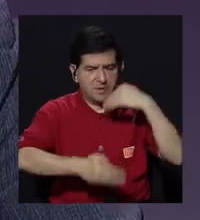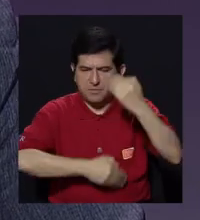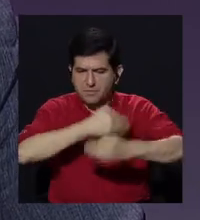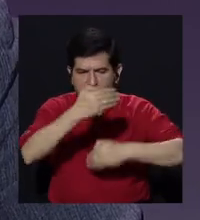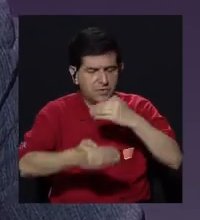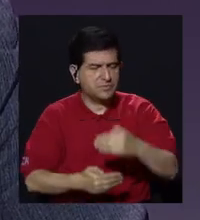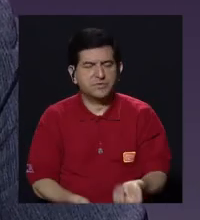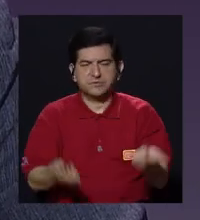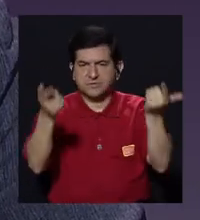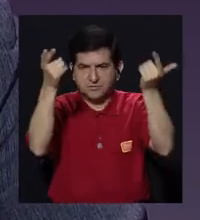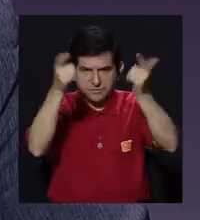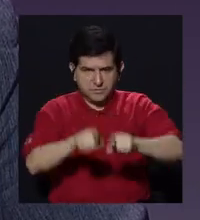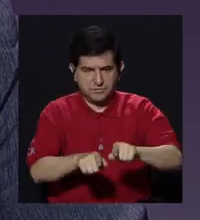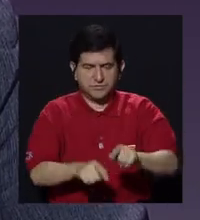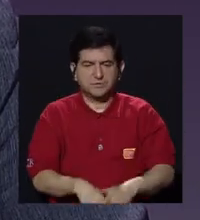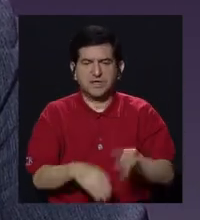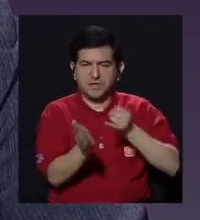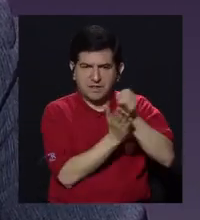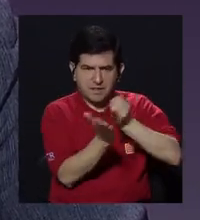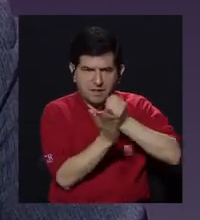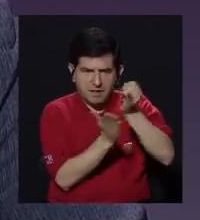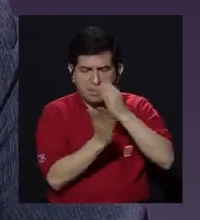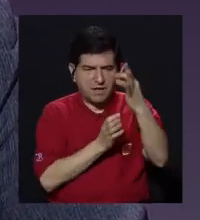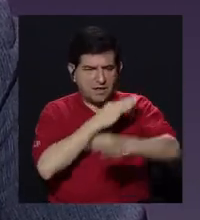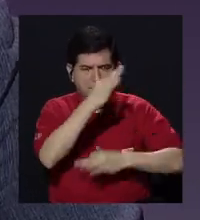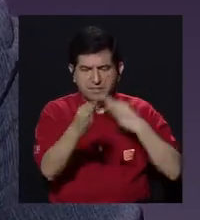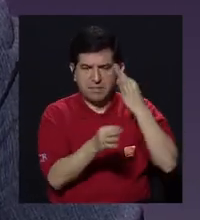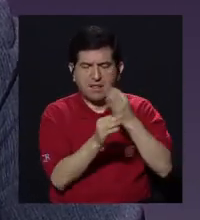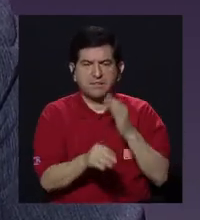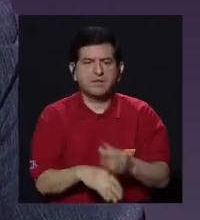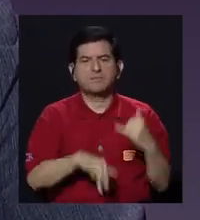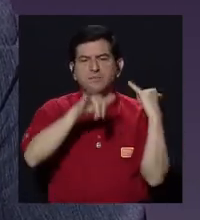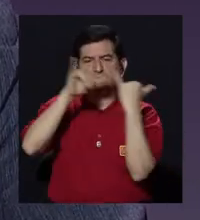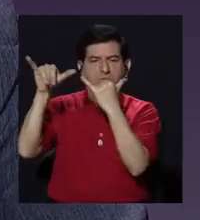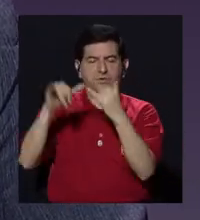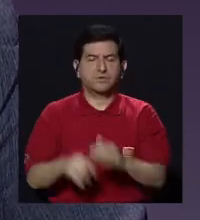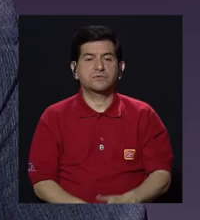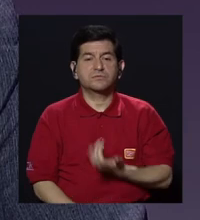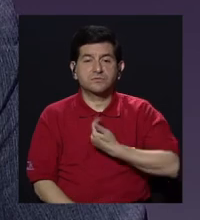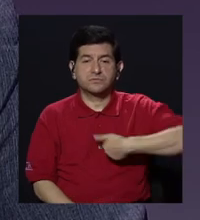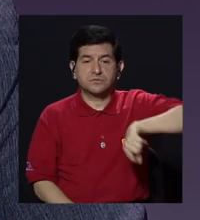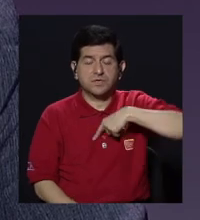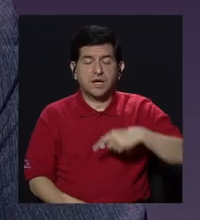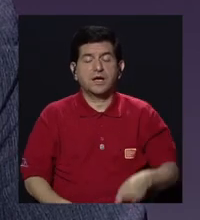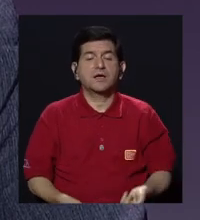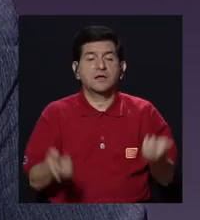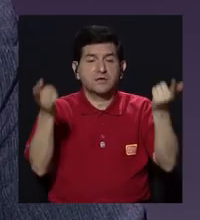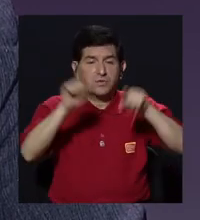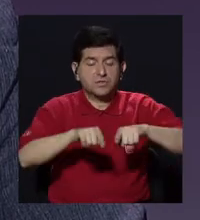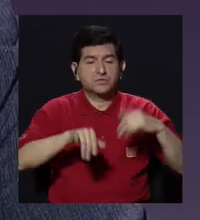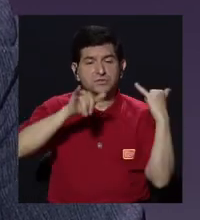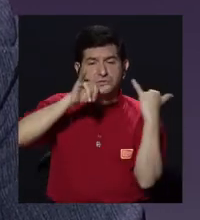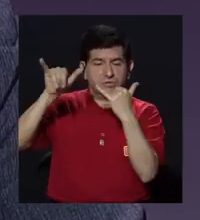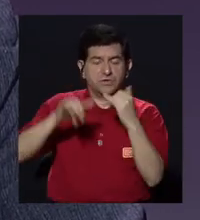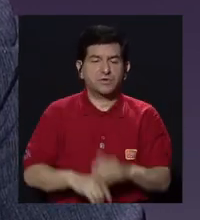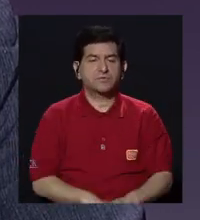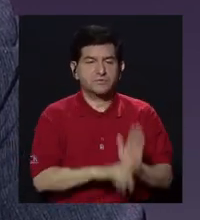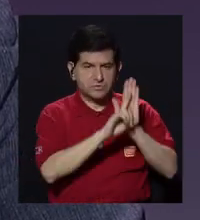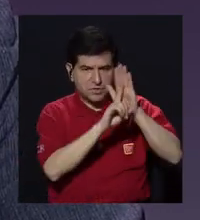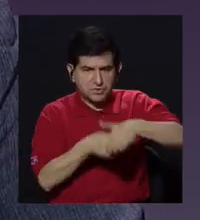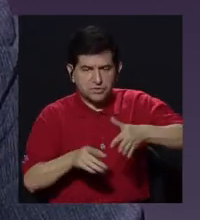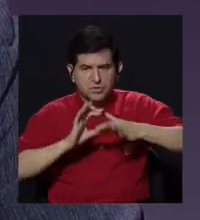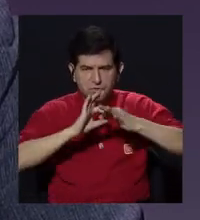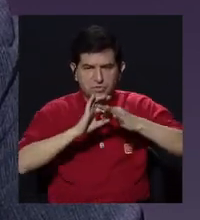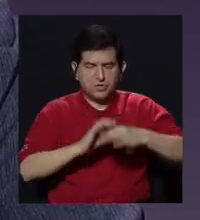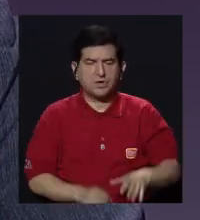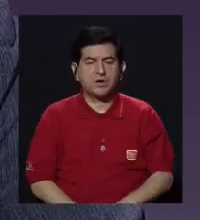proceso que se lleve a cabo de investigación de este tipo de denuncias. Bueno, en el caso nuestro lo que recibimos son las denuncias de hostigamiento